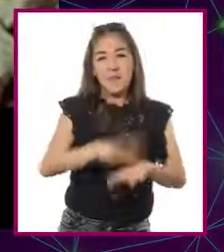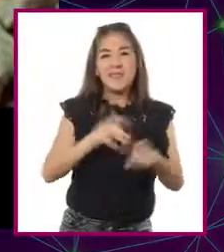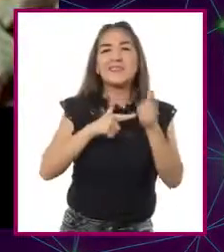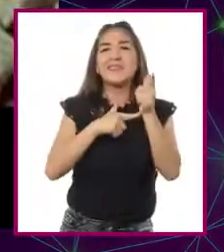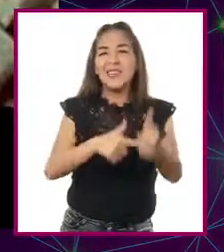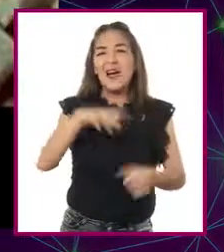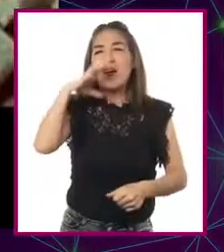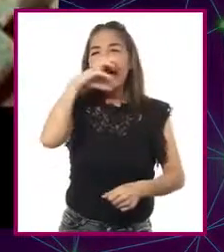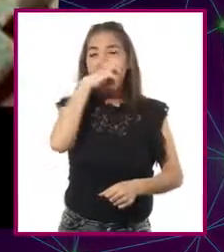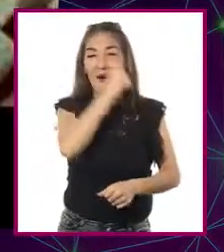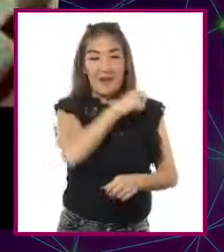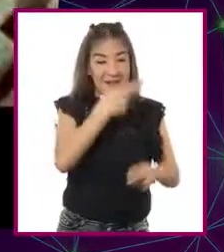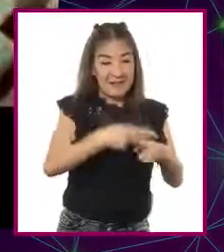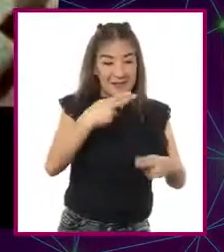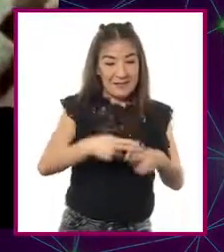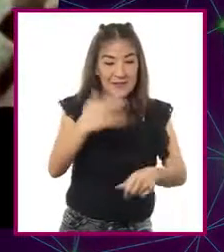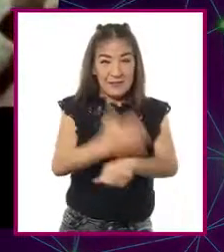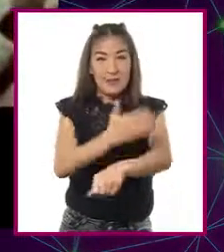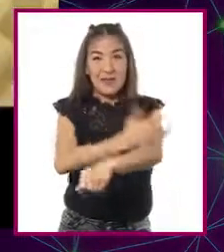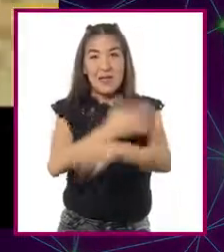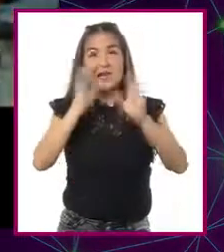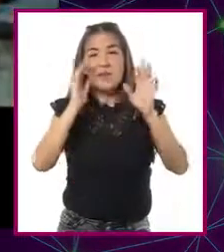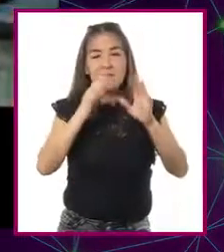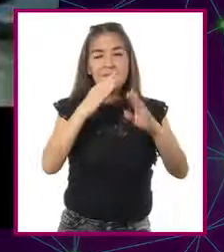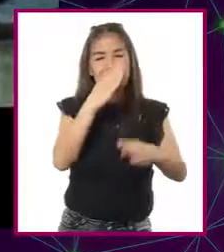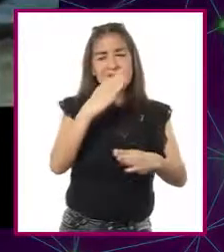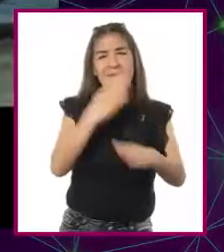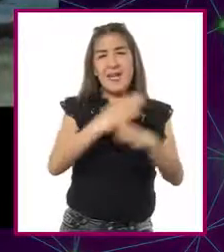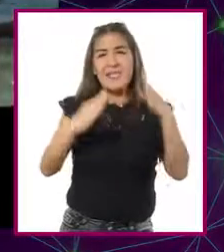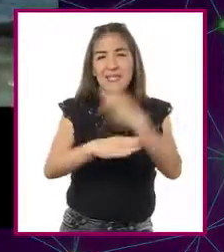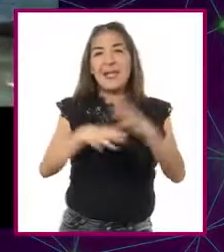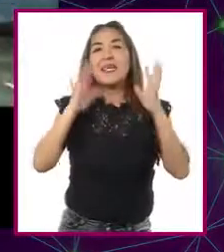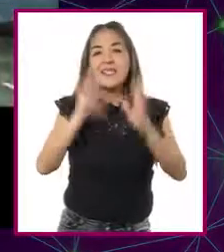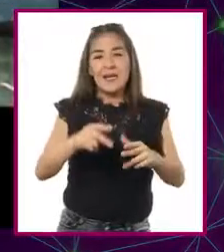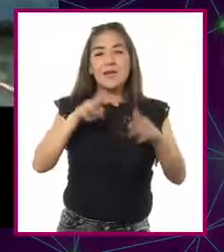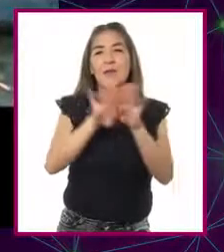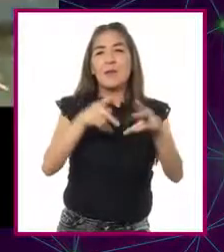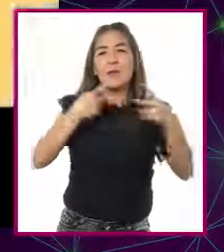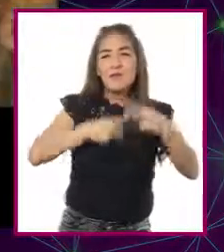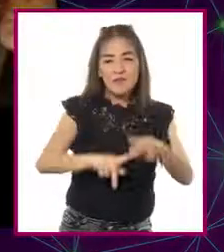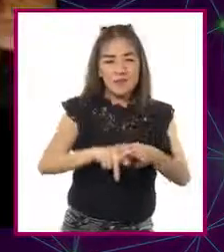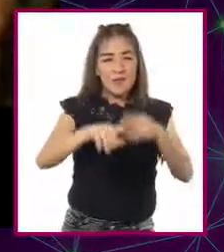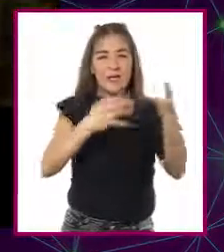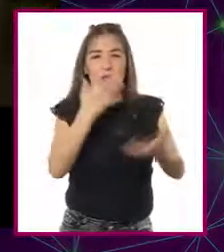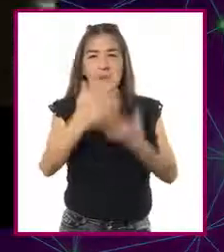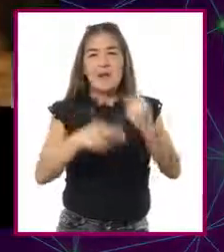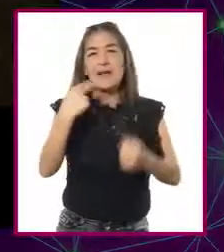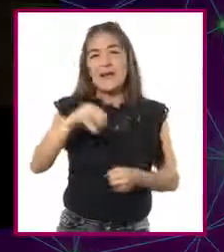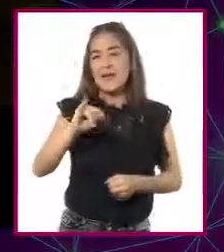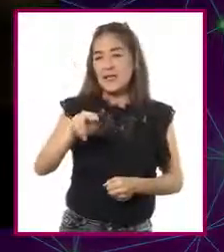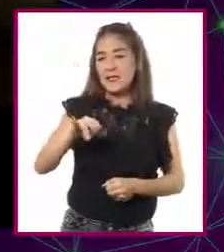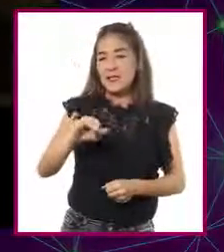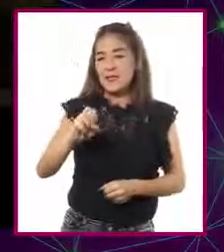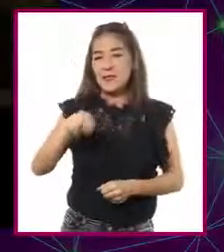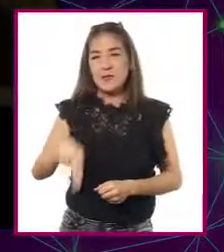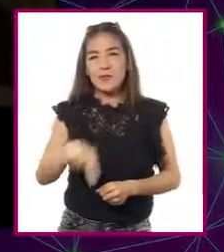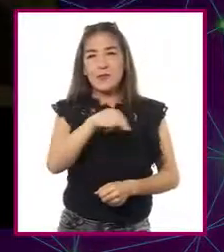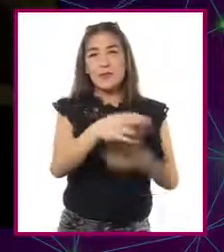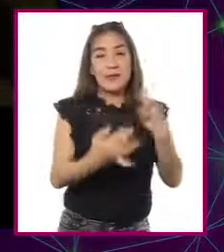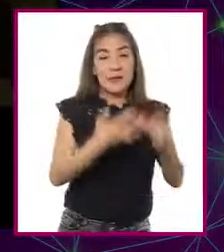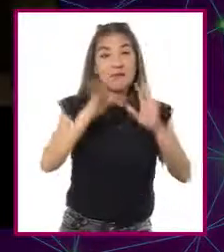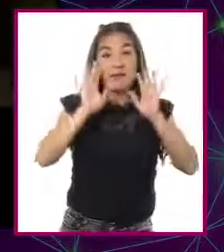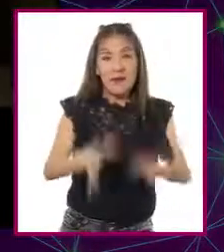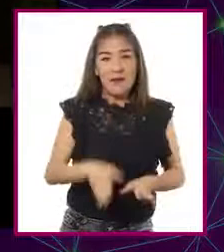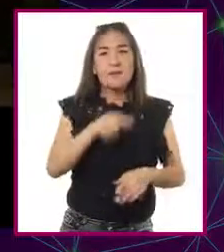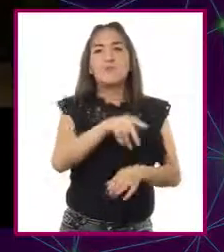calor hasta que el material alcance cierta temperatura llamada temperatura de ignición. Una vez iniciada la combustión, la